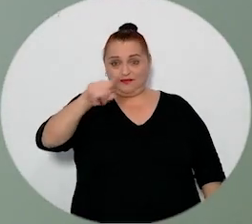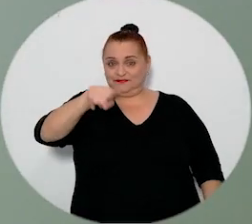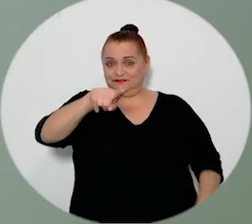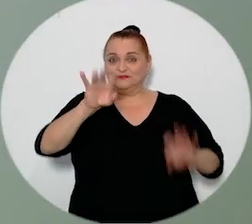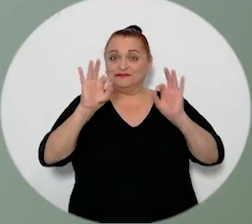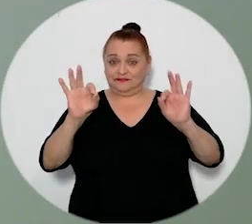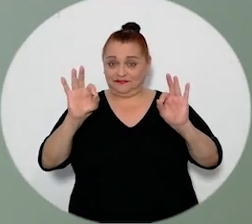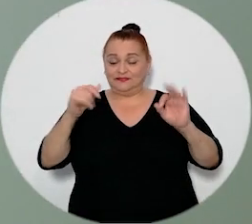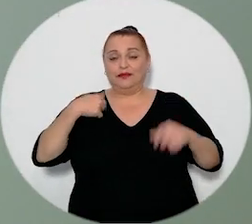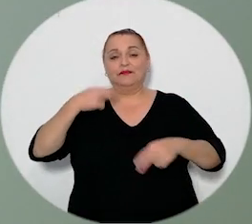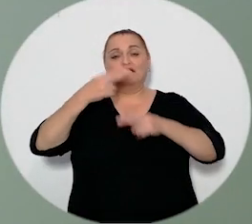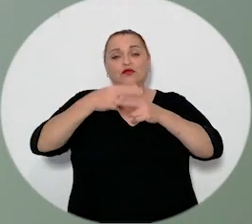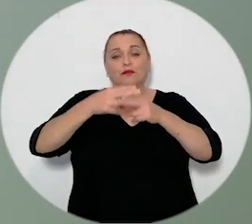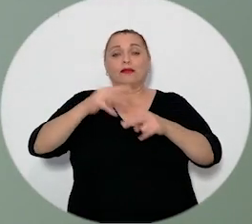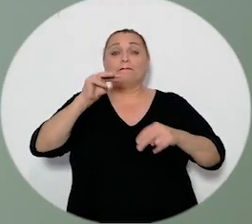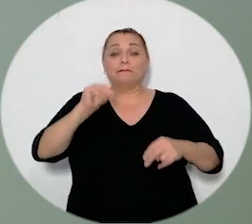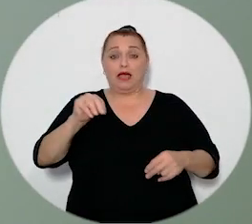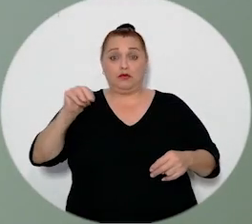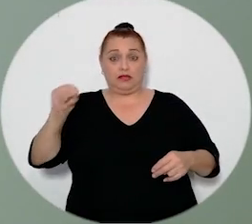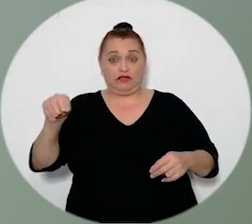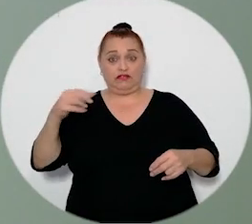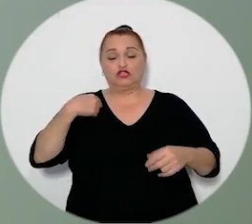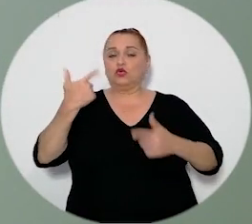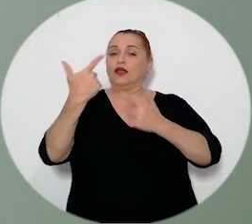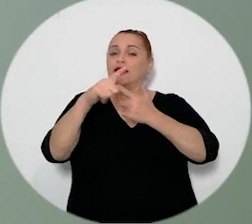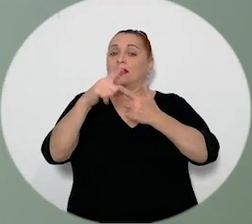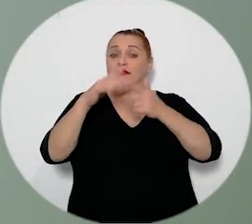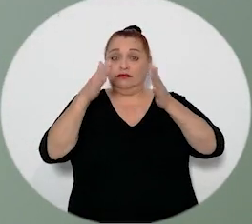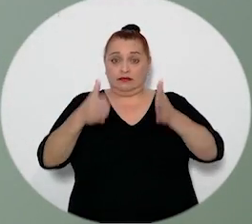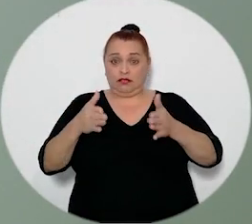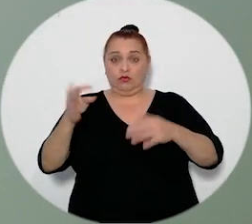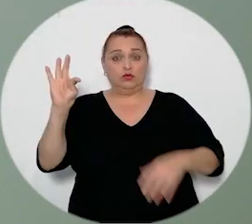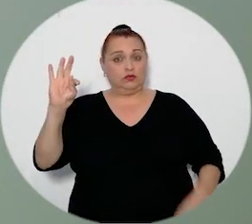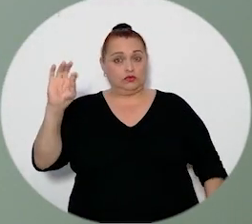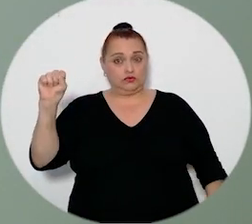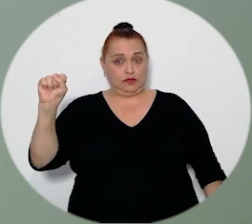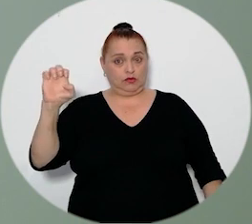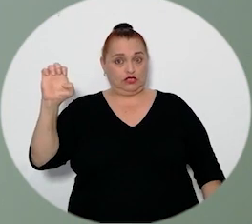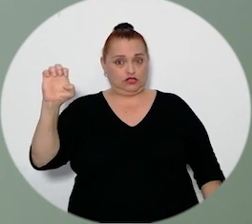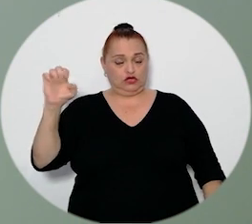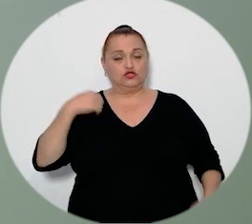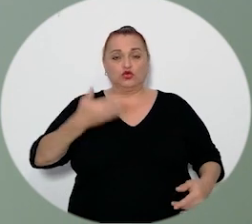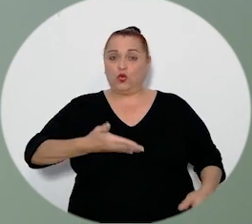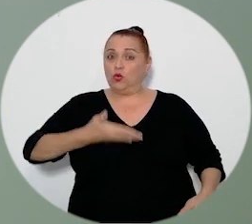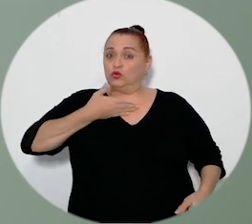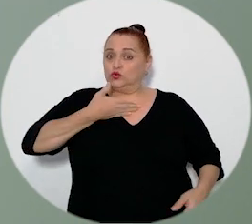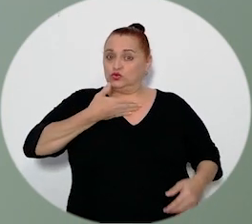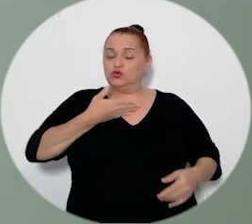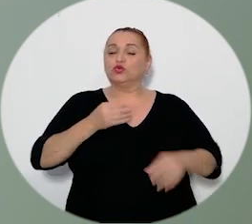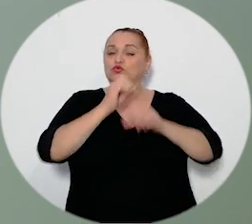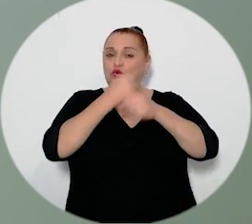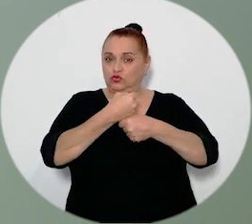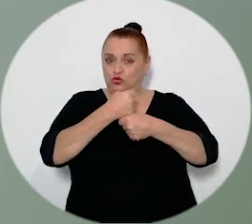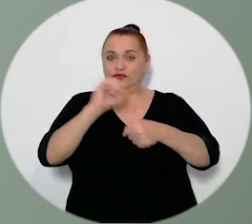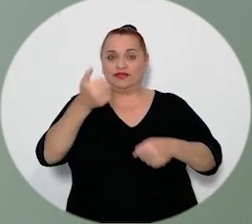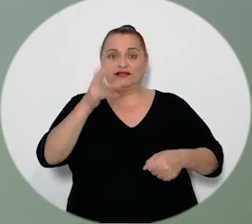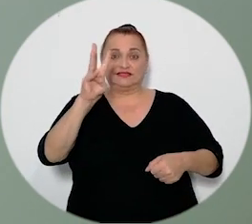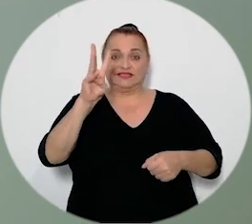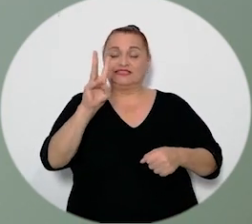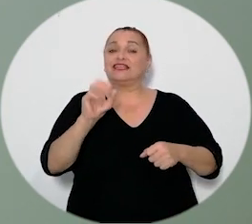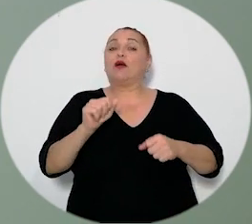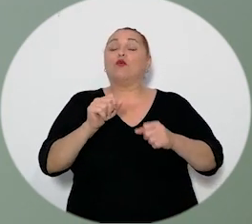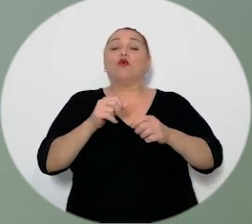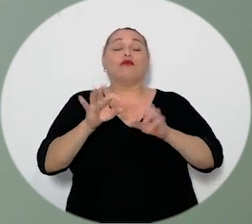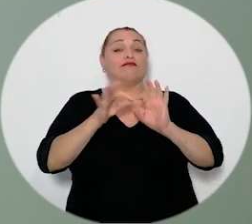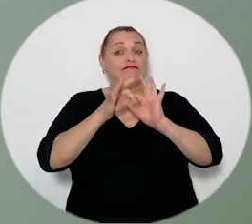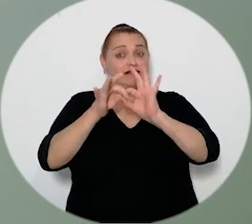Hola, ¿qué tal? Mi nombre es Mario Matarrita y soy letrado del Tribunal Supremo de Elecciones y orgulloso autor del 16º fascículo de la serie Para